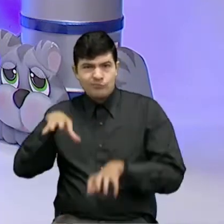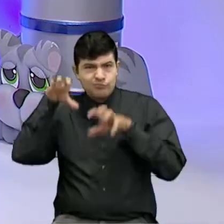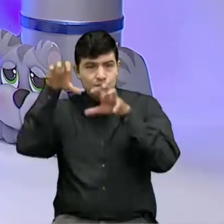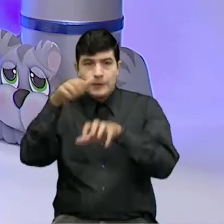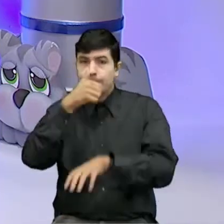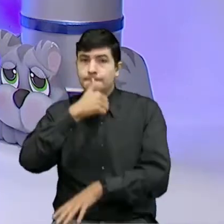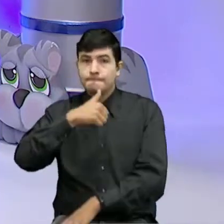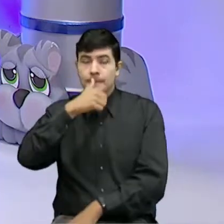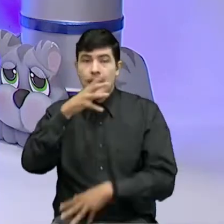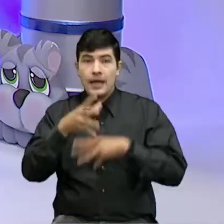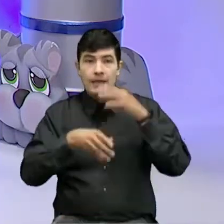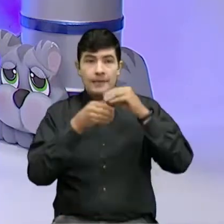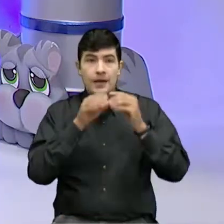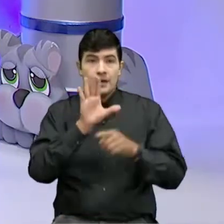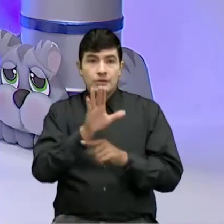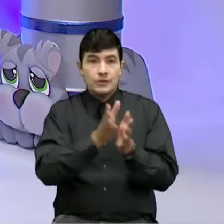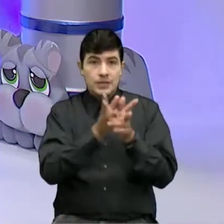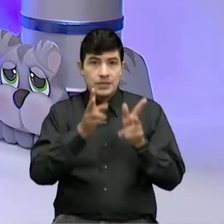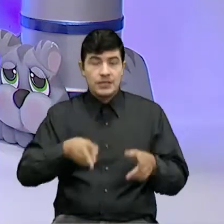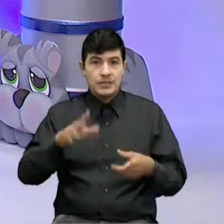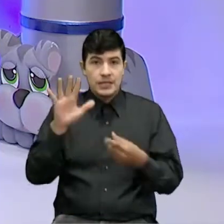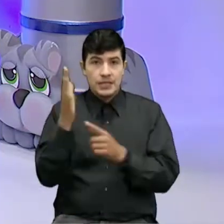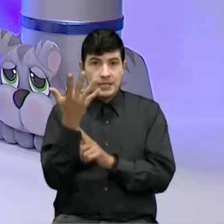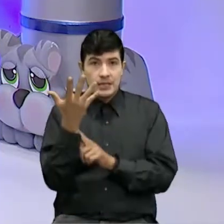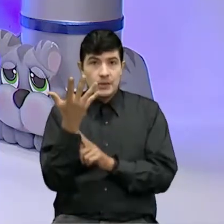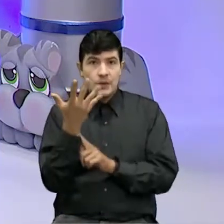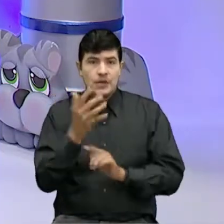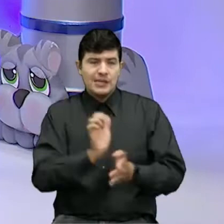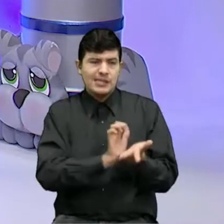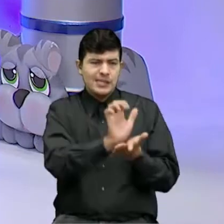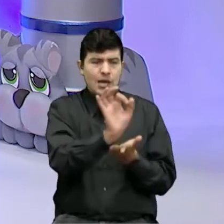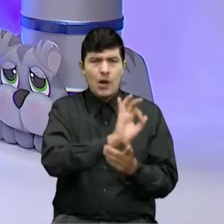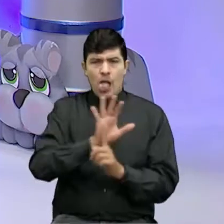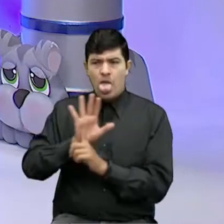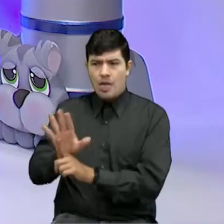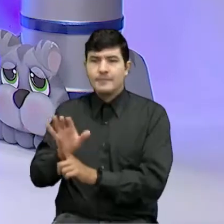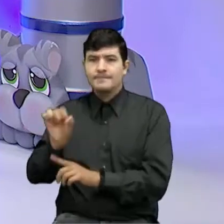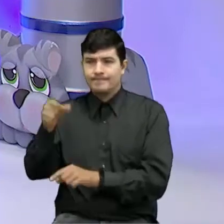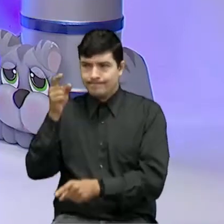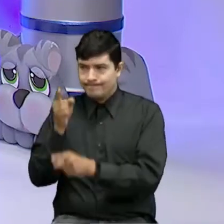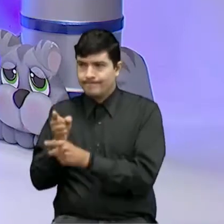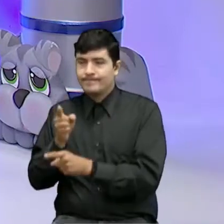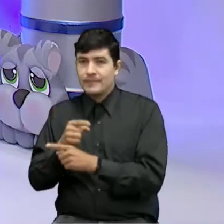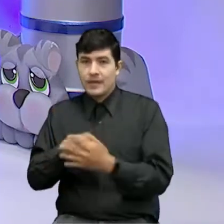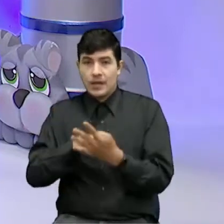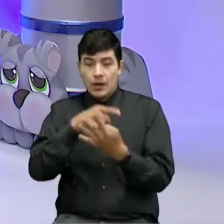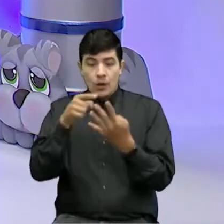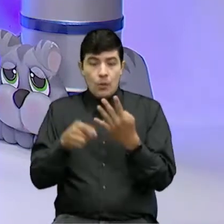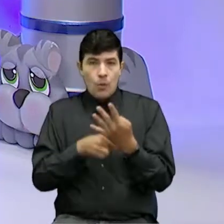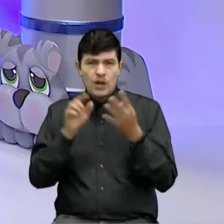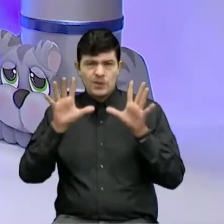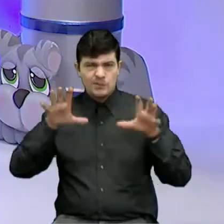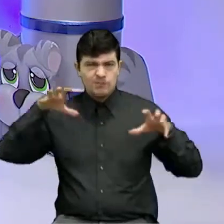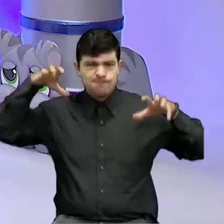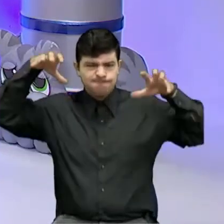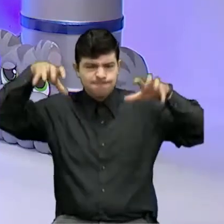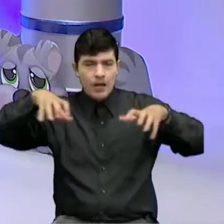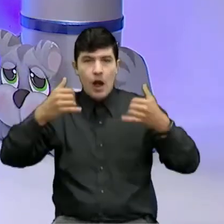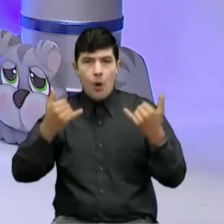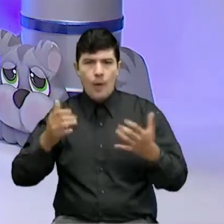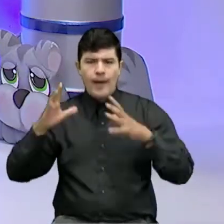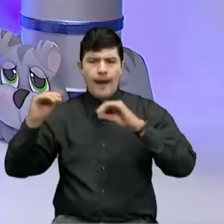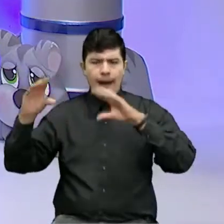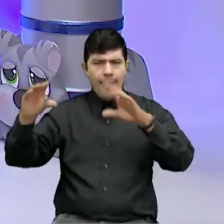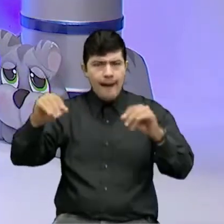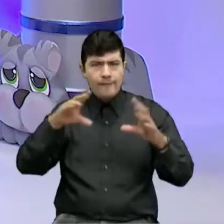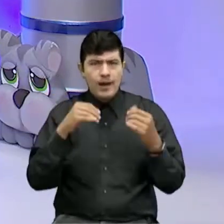los chicos de quinto, exclusión y discriminación. Muy bien, estos cuatro monstruos los estuvimos